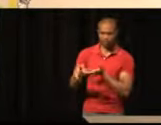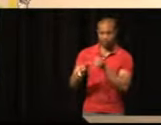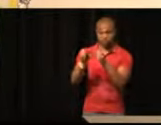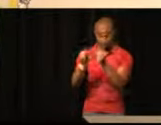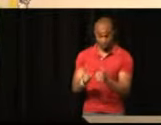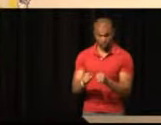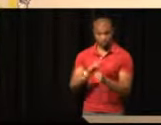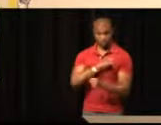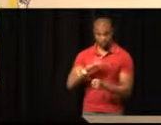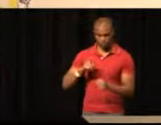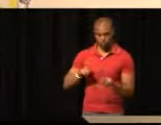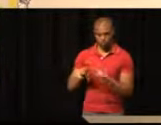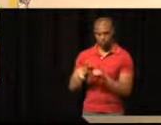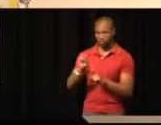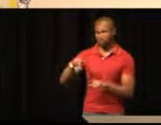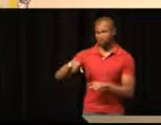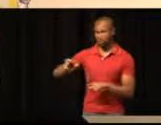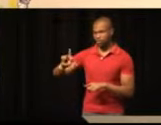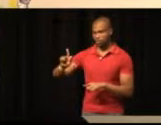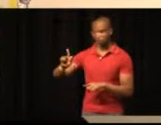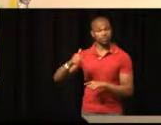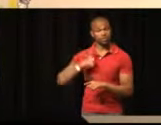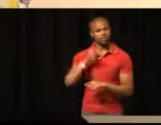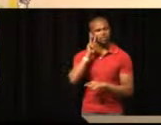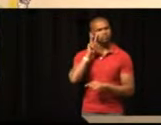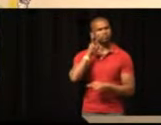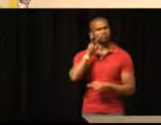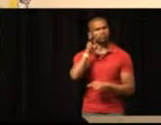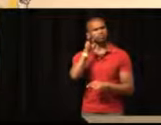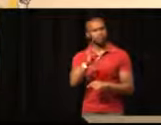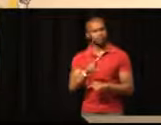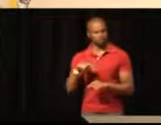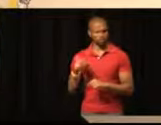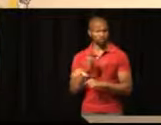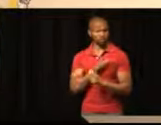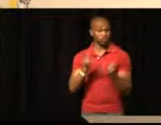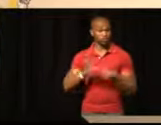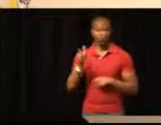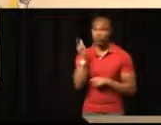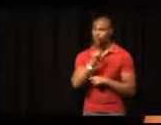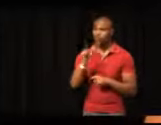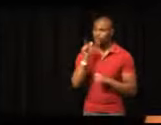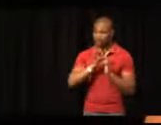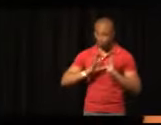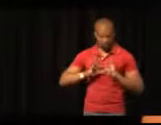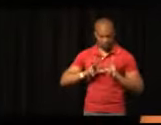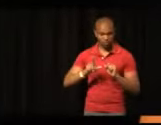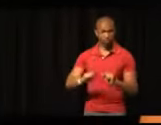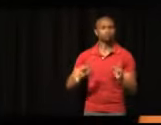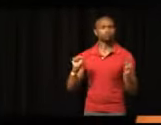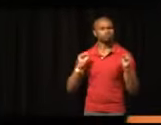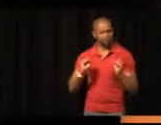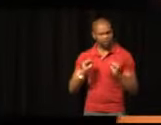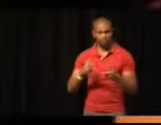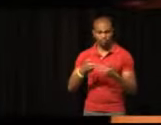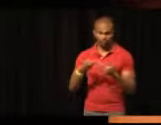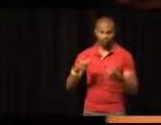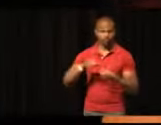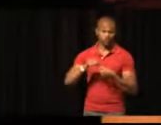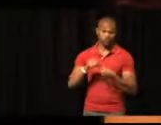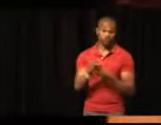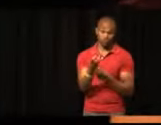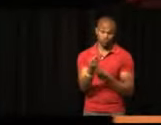intercambio muy grande entre el poder público y las organizaciones no gubernamentales. Yo creo entonces que para que nosotros